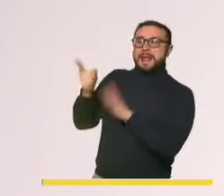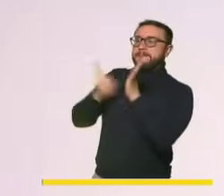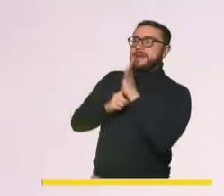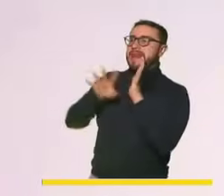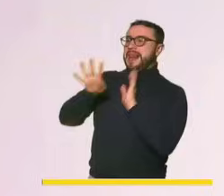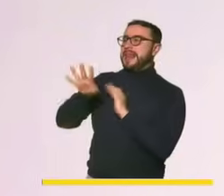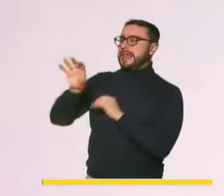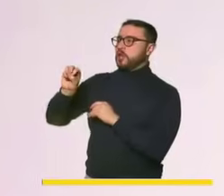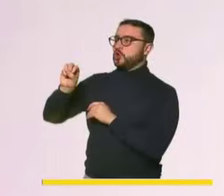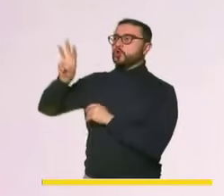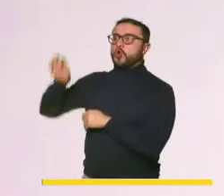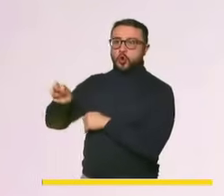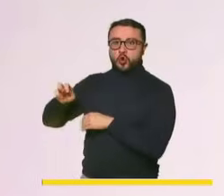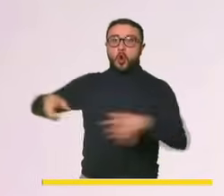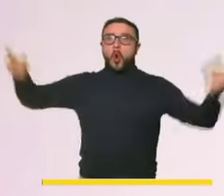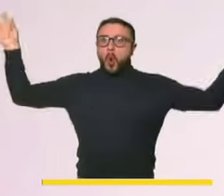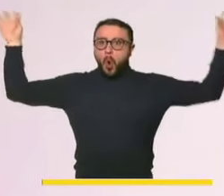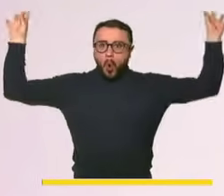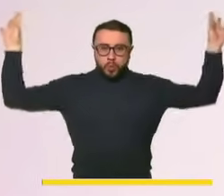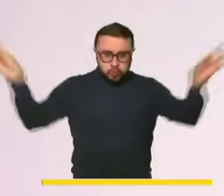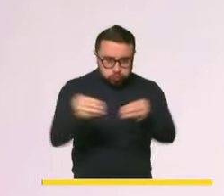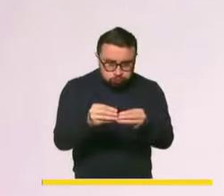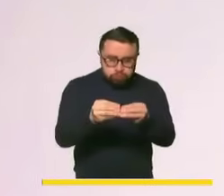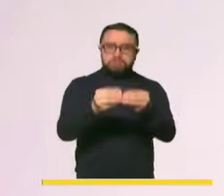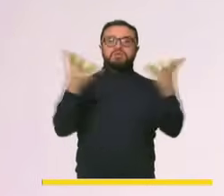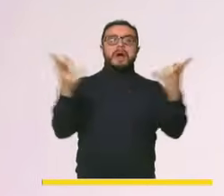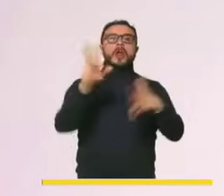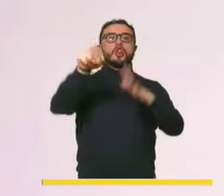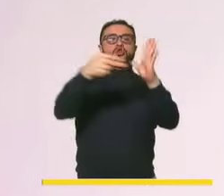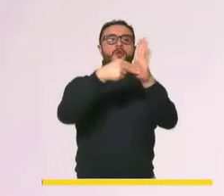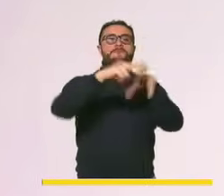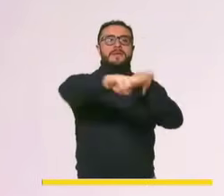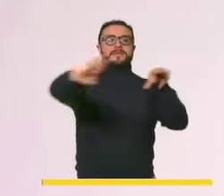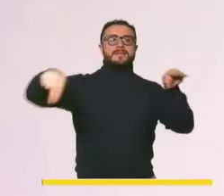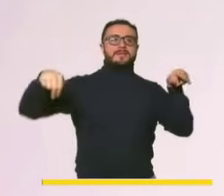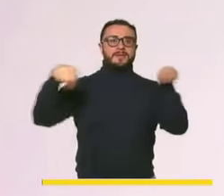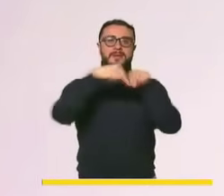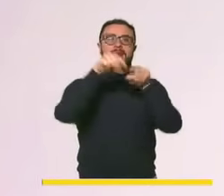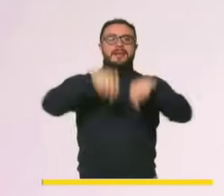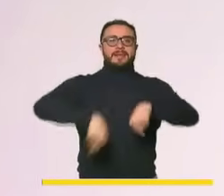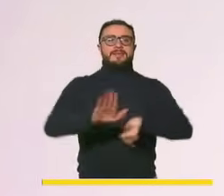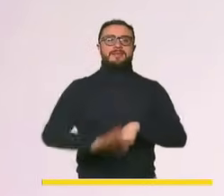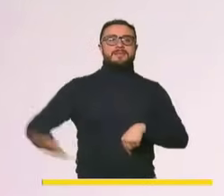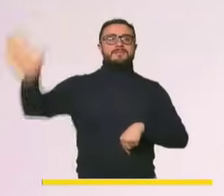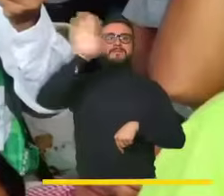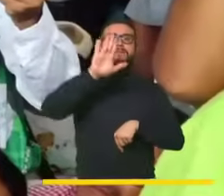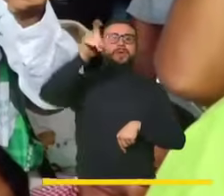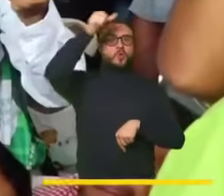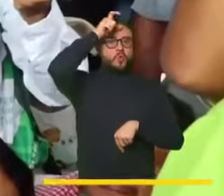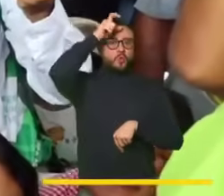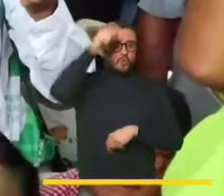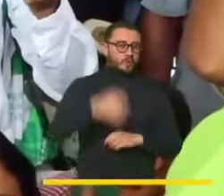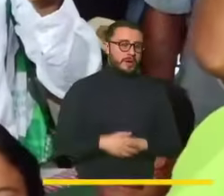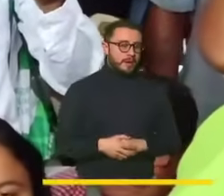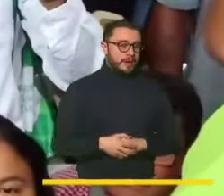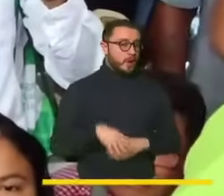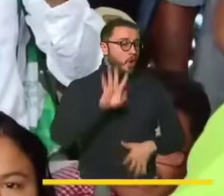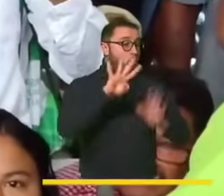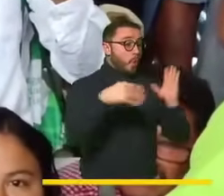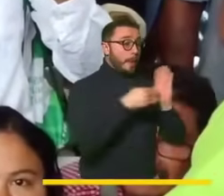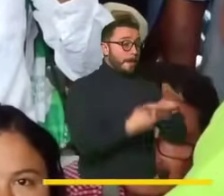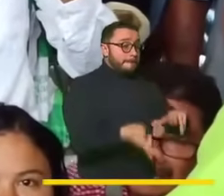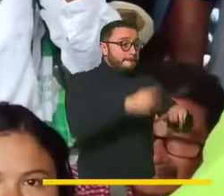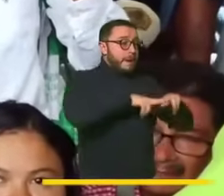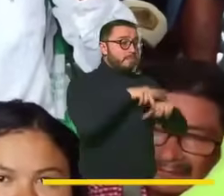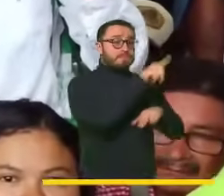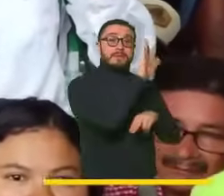sumar prácticamente 2.000 hectáreas en el departamento de Córdoba, 4.000 más en